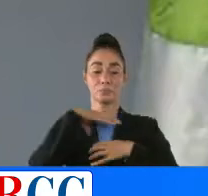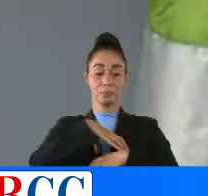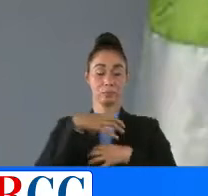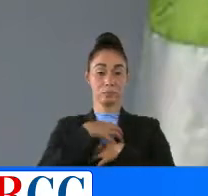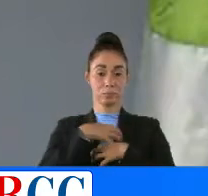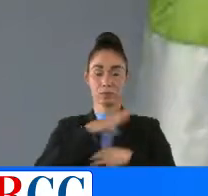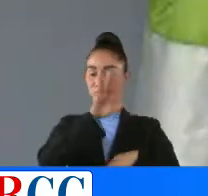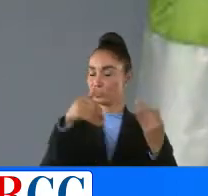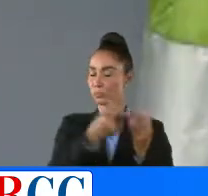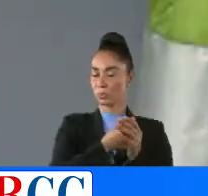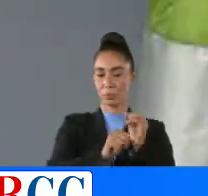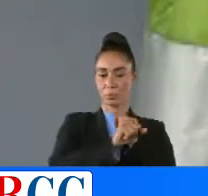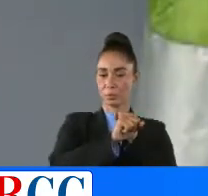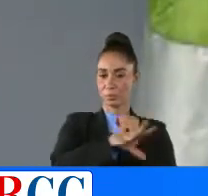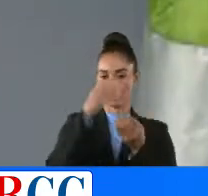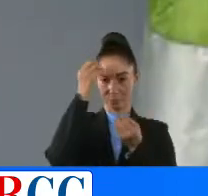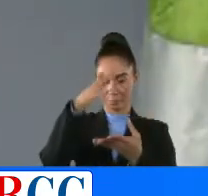país.